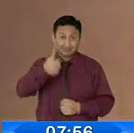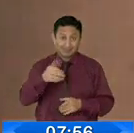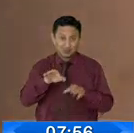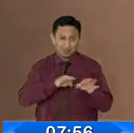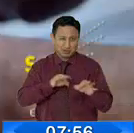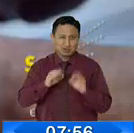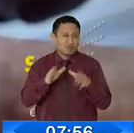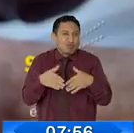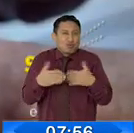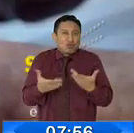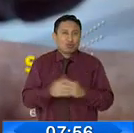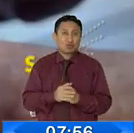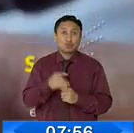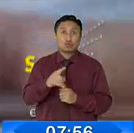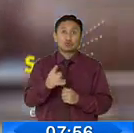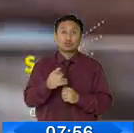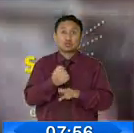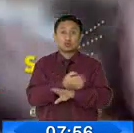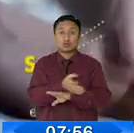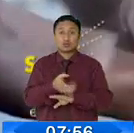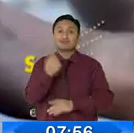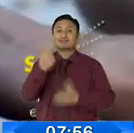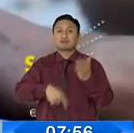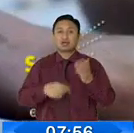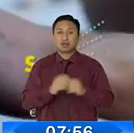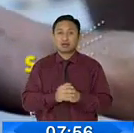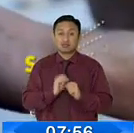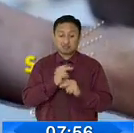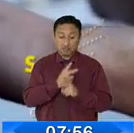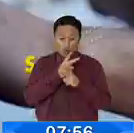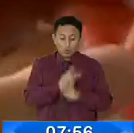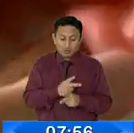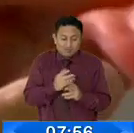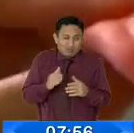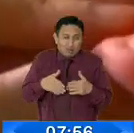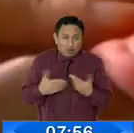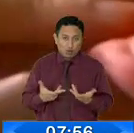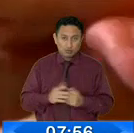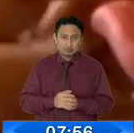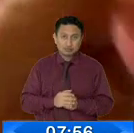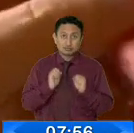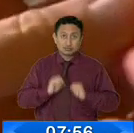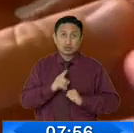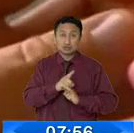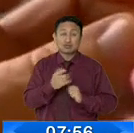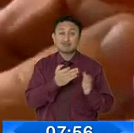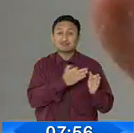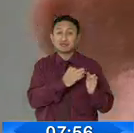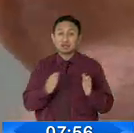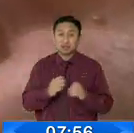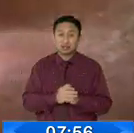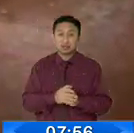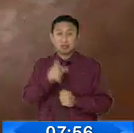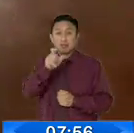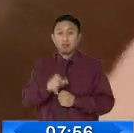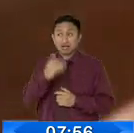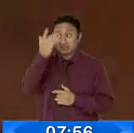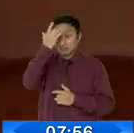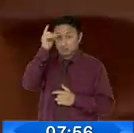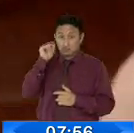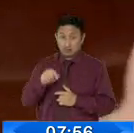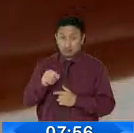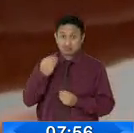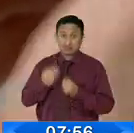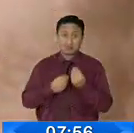contamos cuáles son las recomendaciones para cuidar la piel y a qué tratamiento se someten las personas que presentan